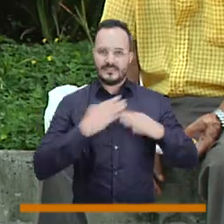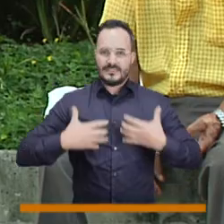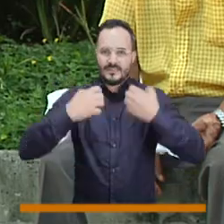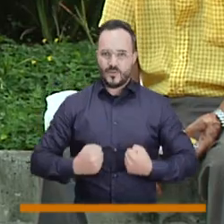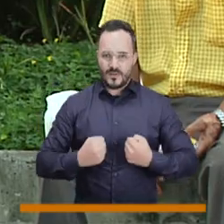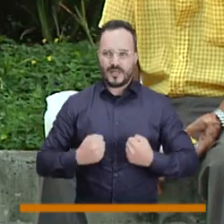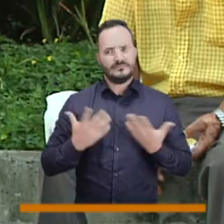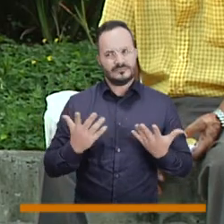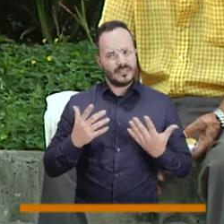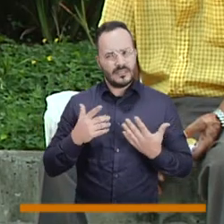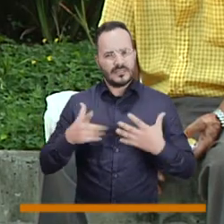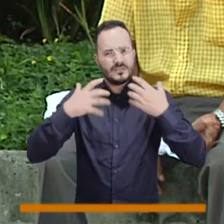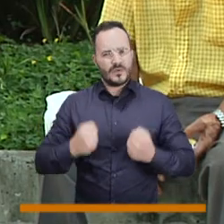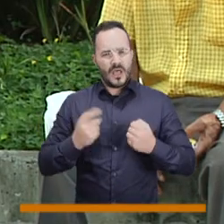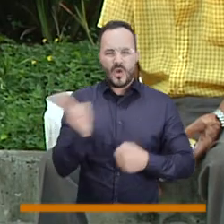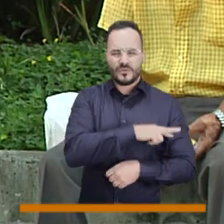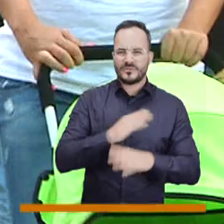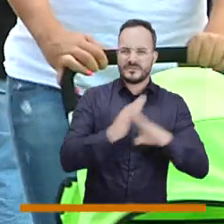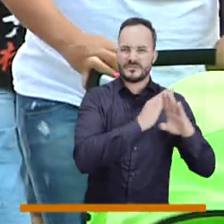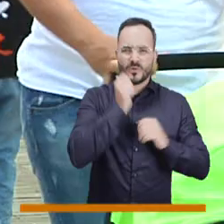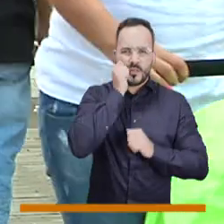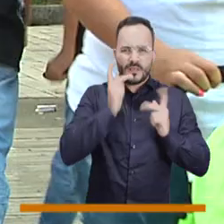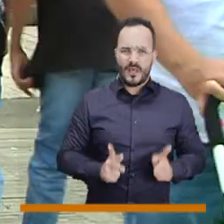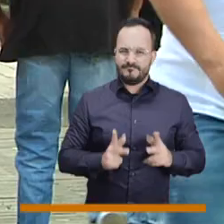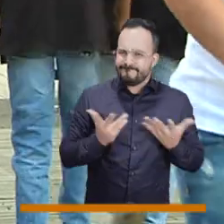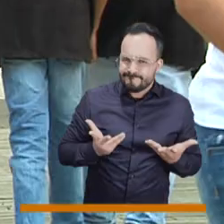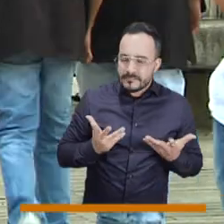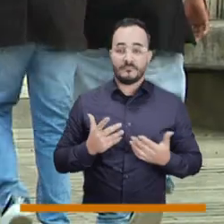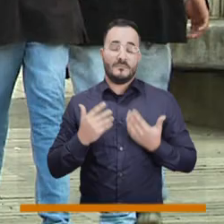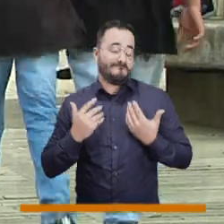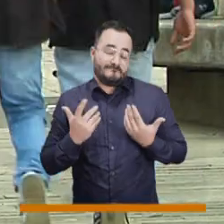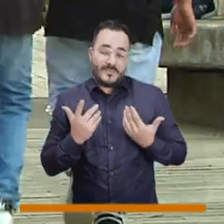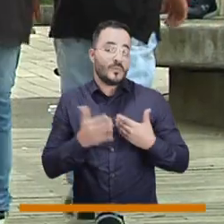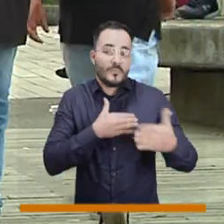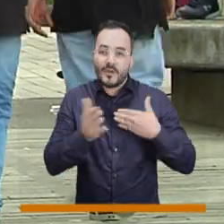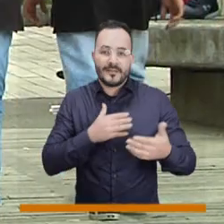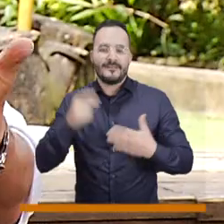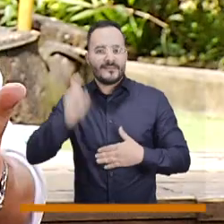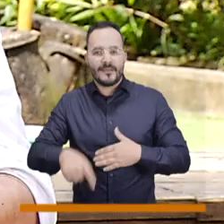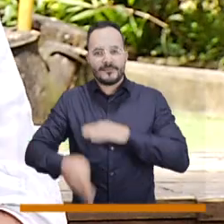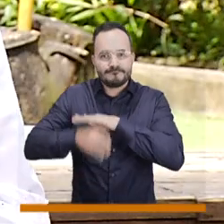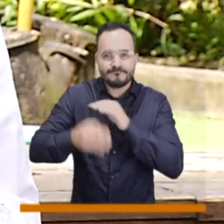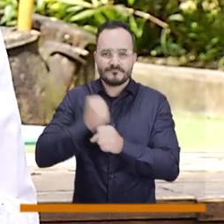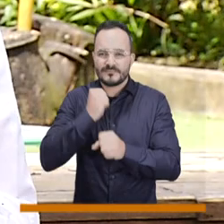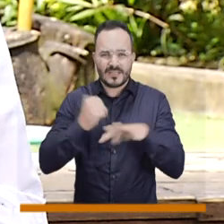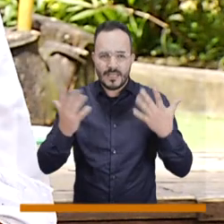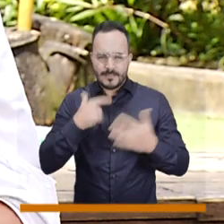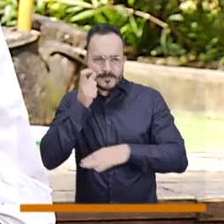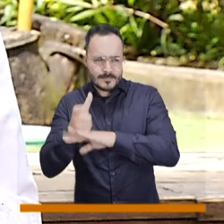denominada seguridad humana, pues obviamente la fuerza pública tendrá que seguir trabajando en la extorsión, en el microtráfico, en el narcotráfico, en los hurtos de